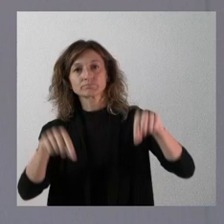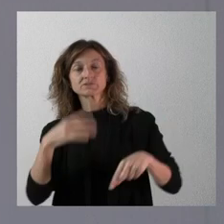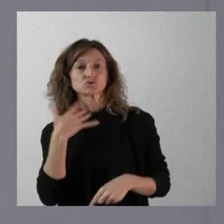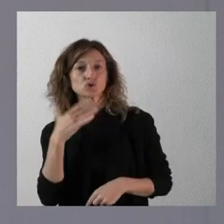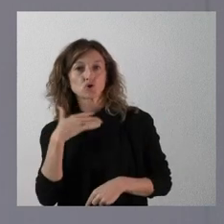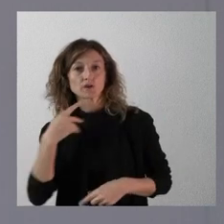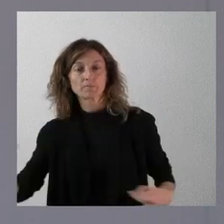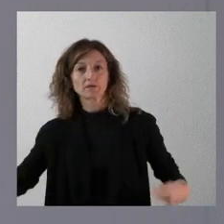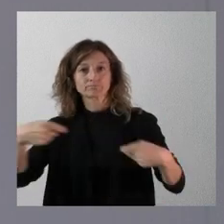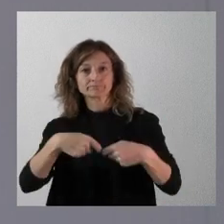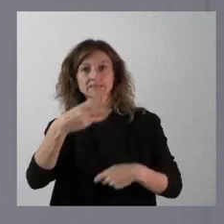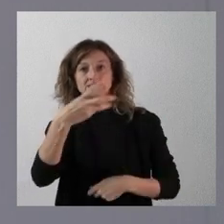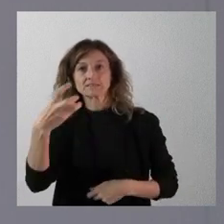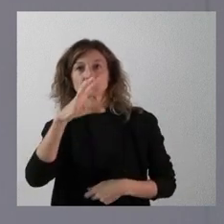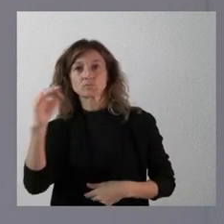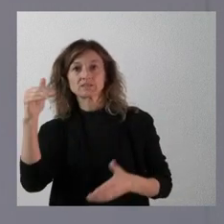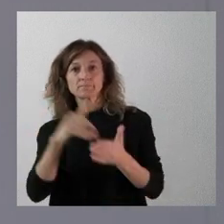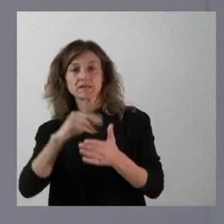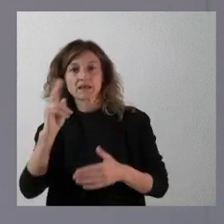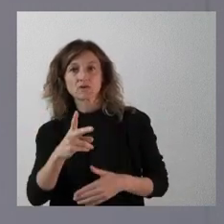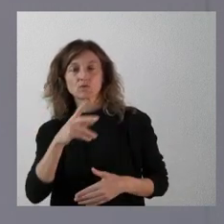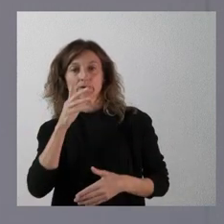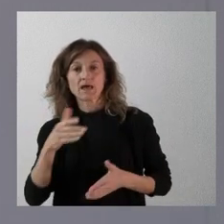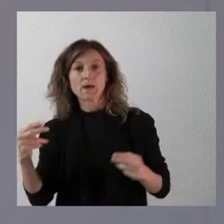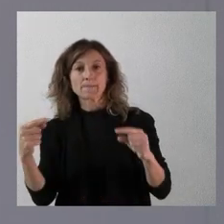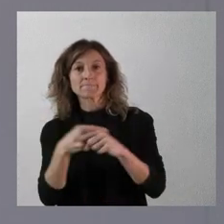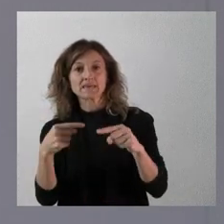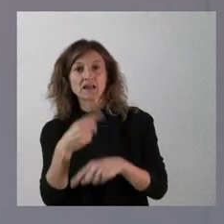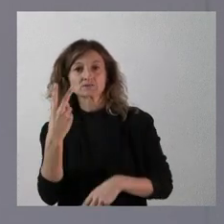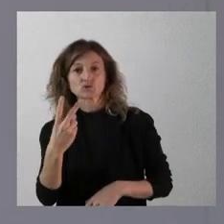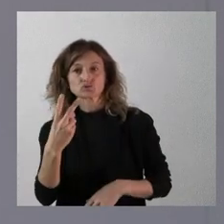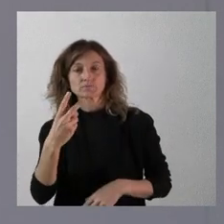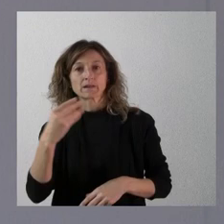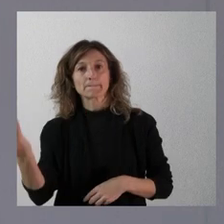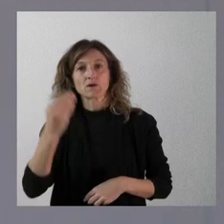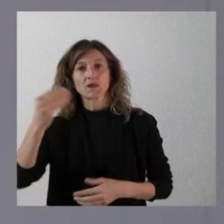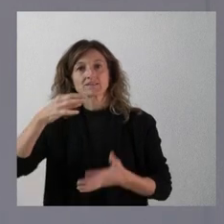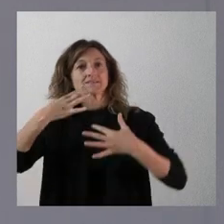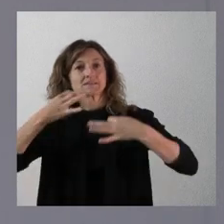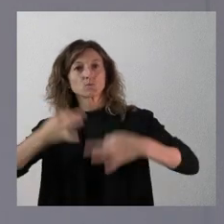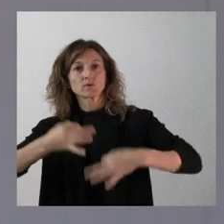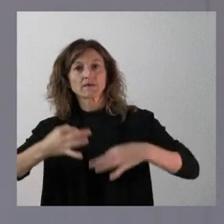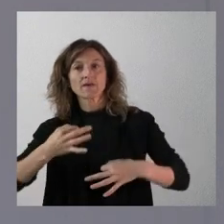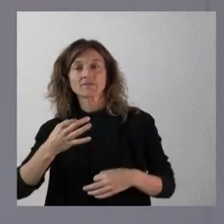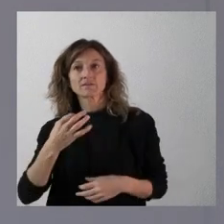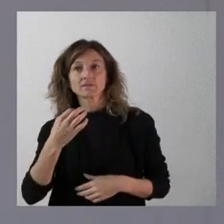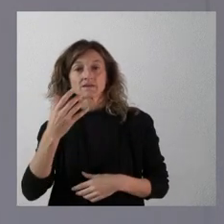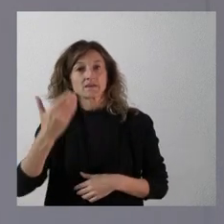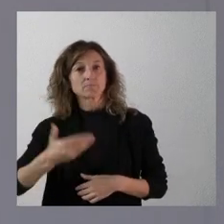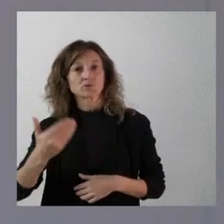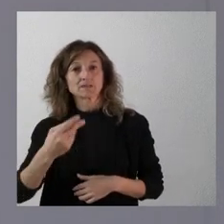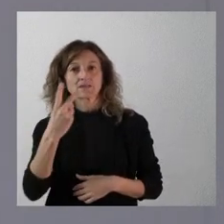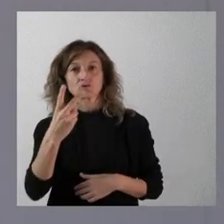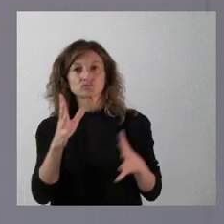Para aportar 350.000 euros para cofinanciar dos viales que permitirán mejorar la seguridad de dos importantes